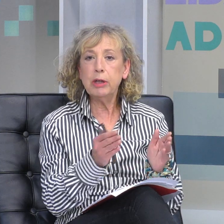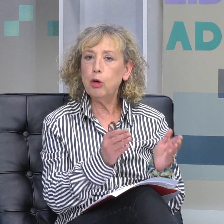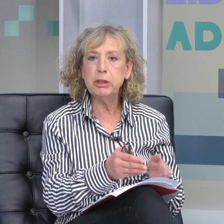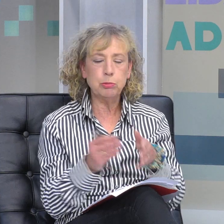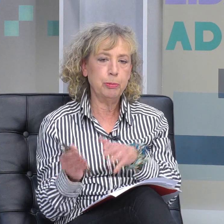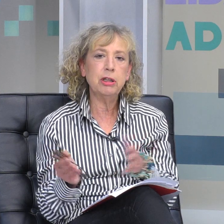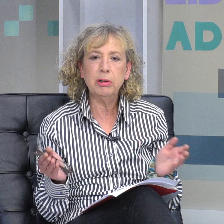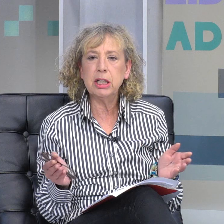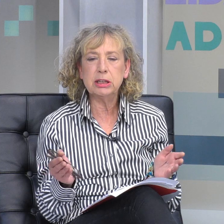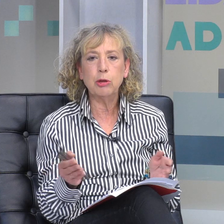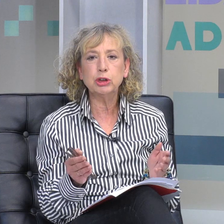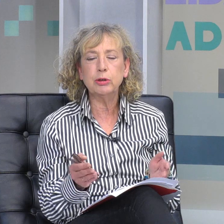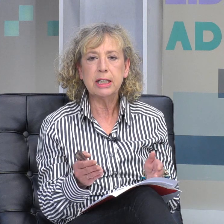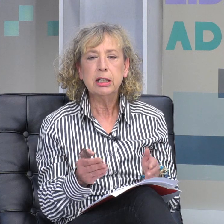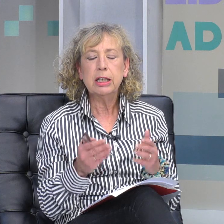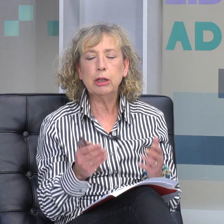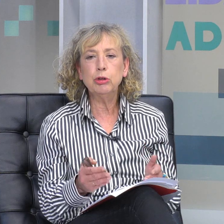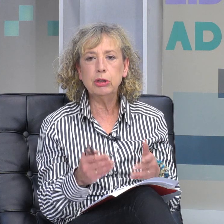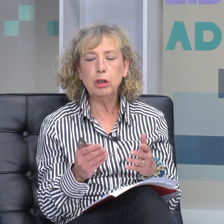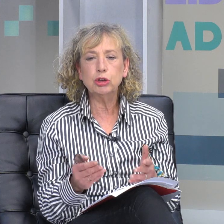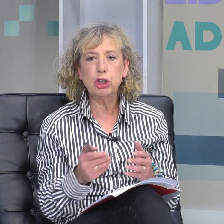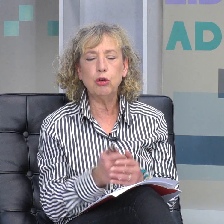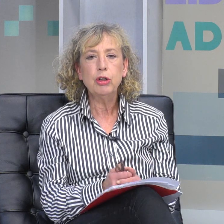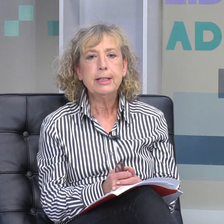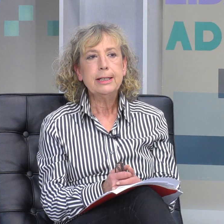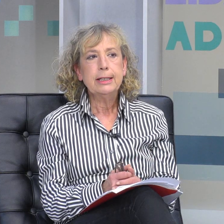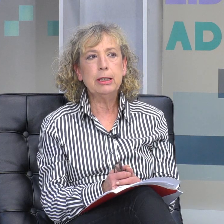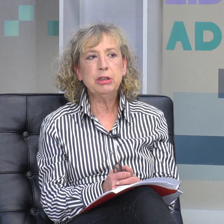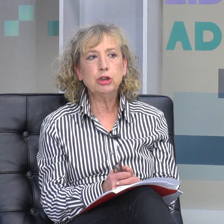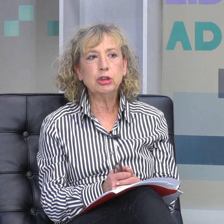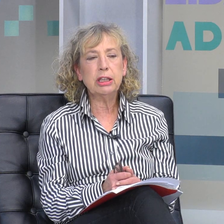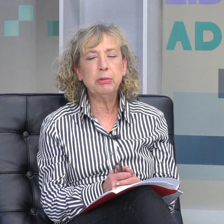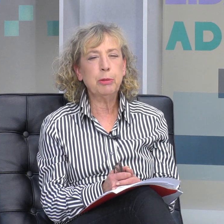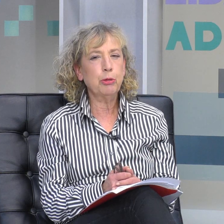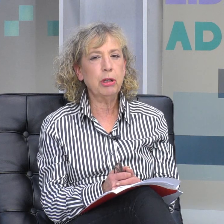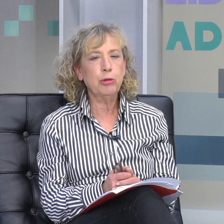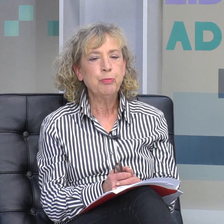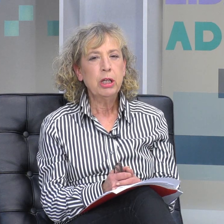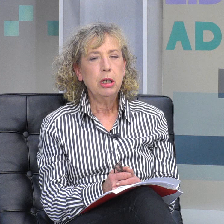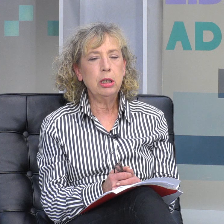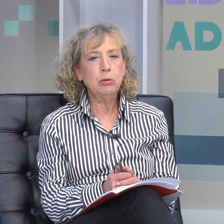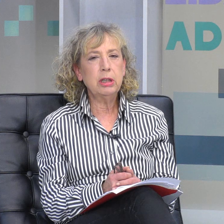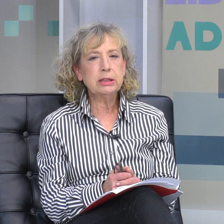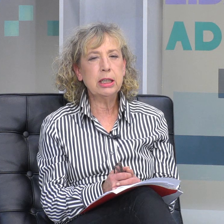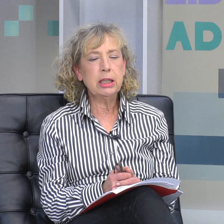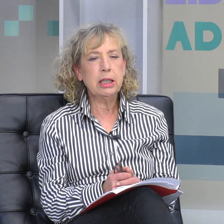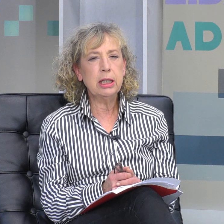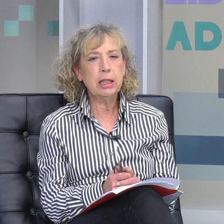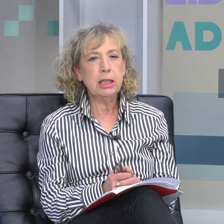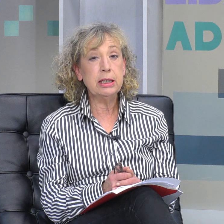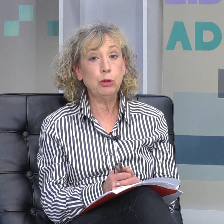se reúne lo mismo, pero a nivel del Estado. Esto es reunión del Consejo de Ministros, que también ha aprobado una